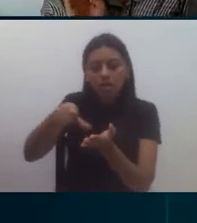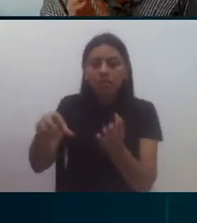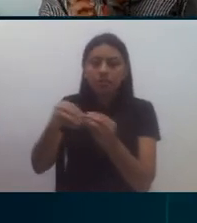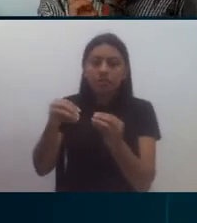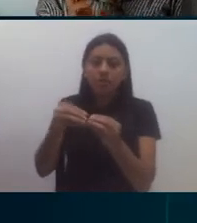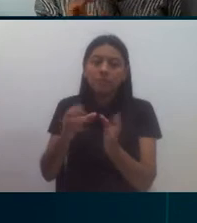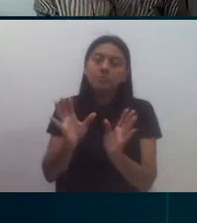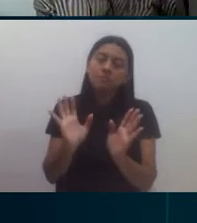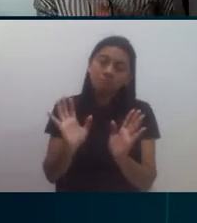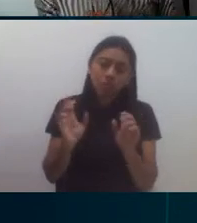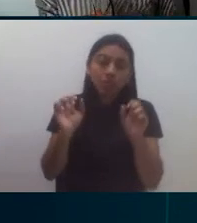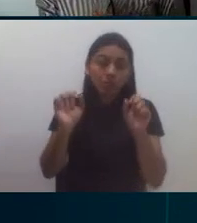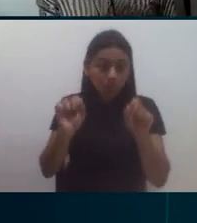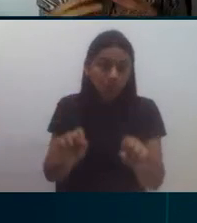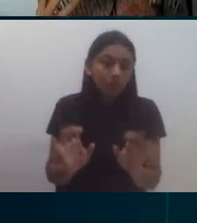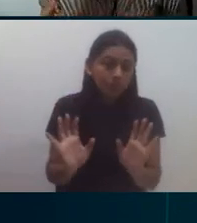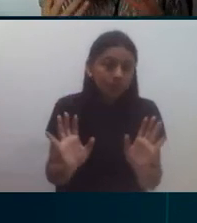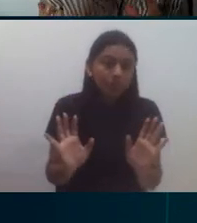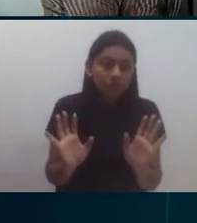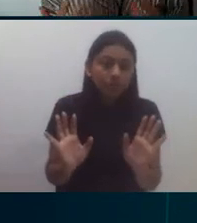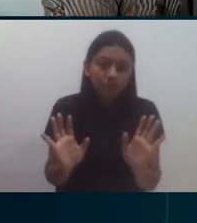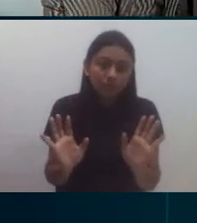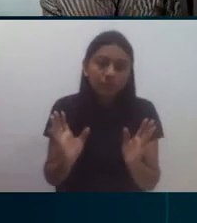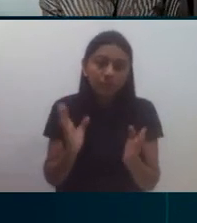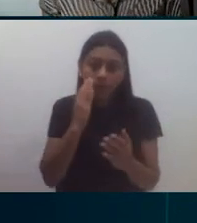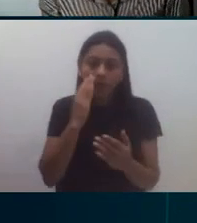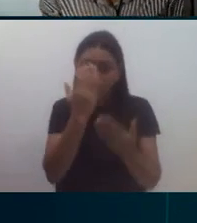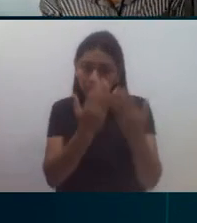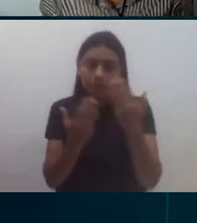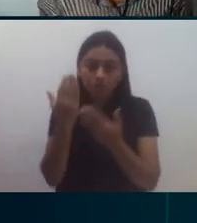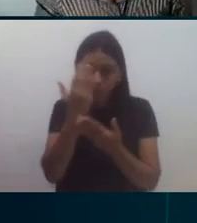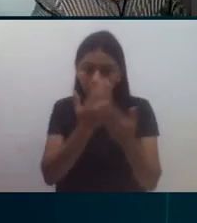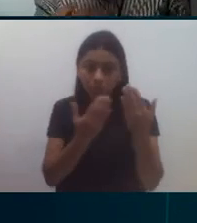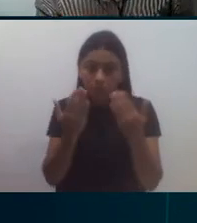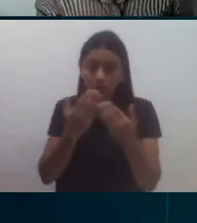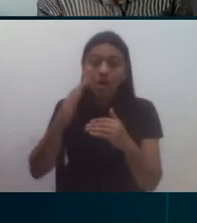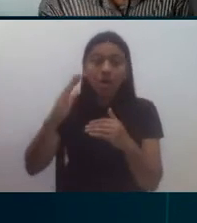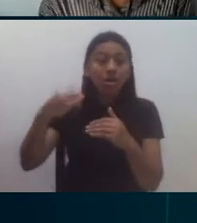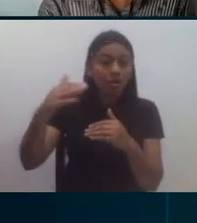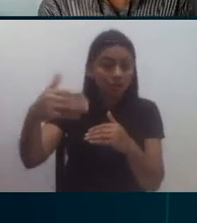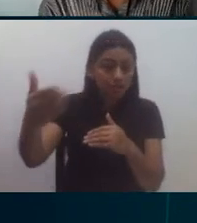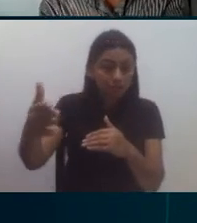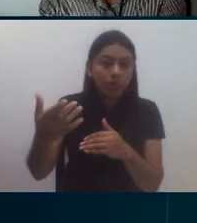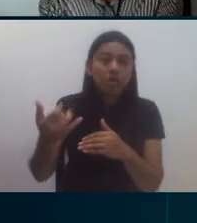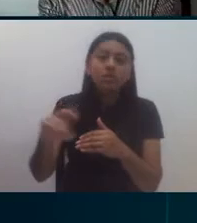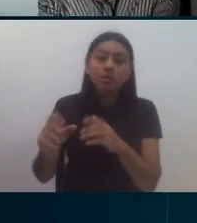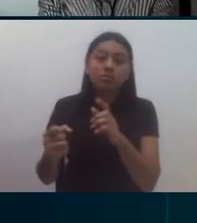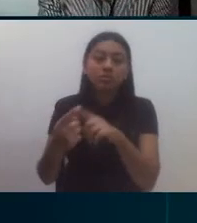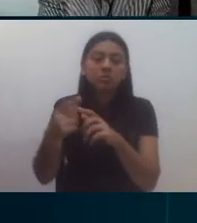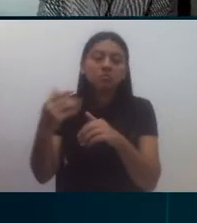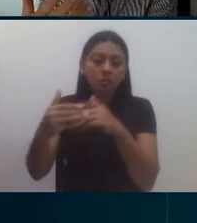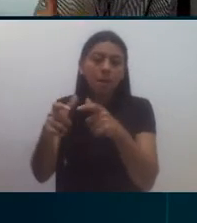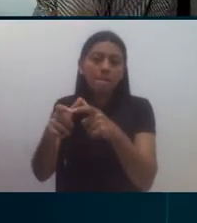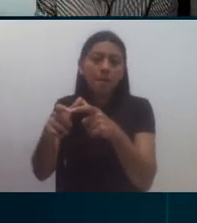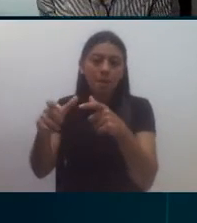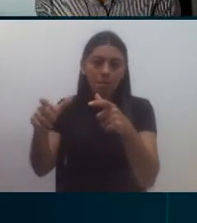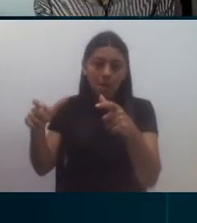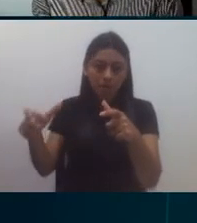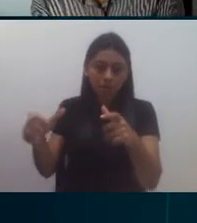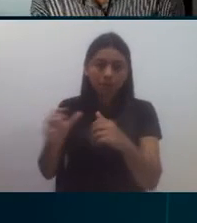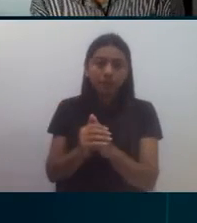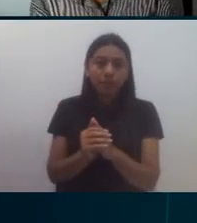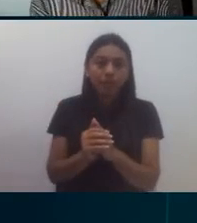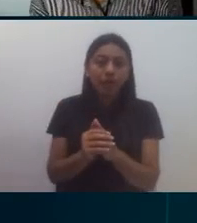funcionar cuando podamos tener en disponibilidad este líquido iónico a mejor escala. Listo, les